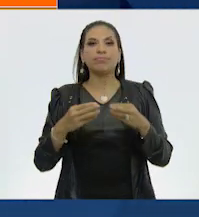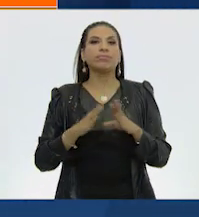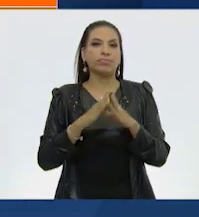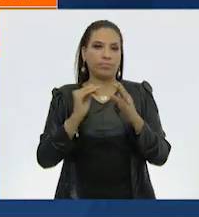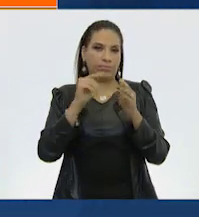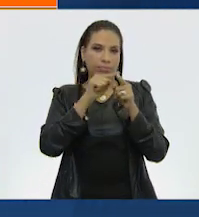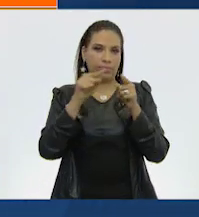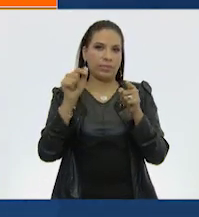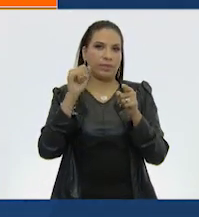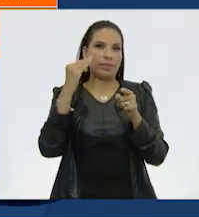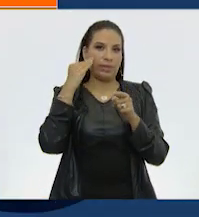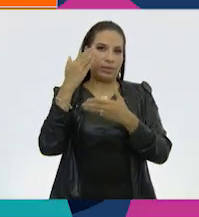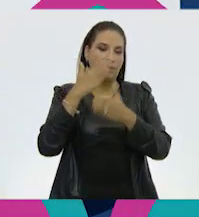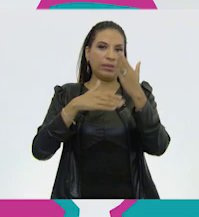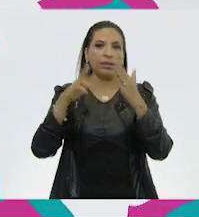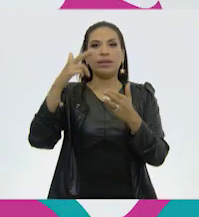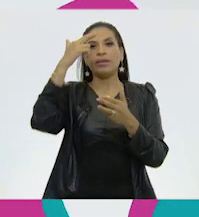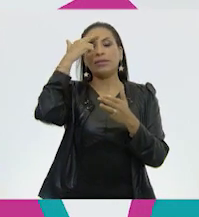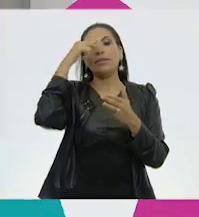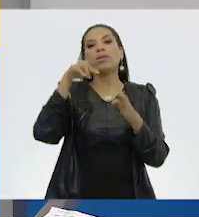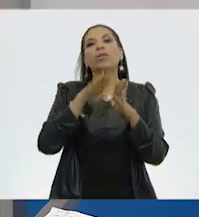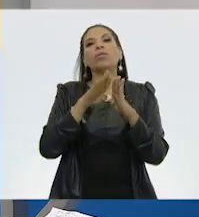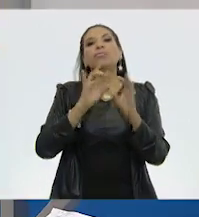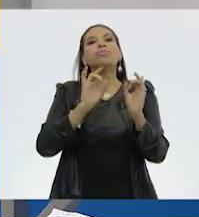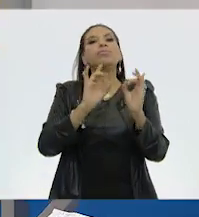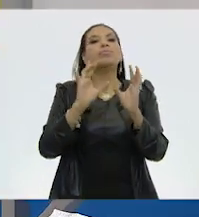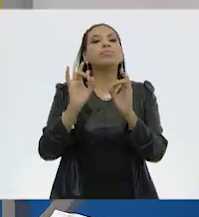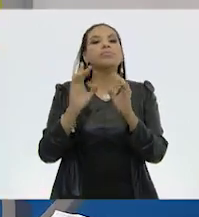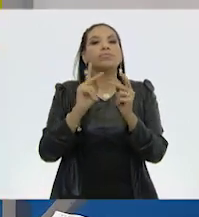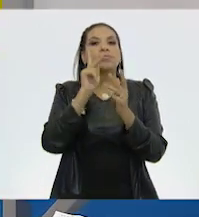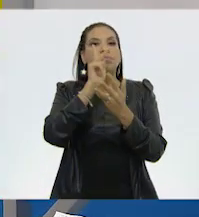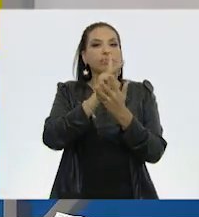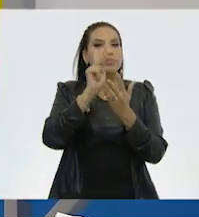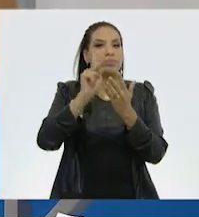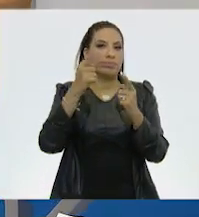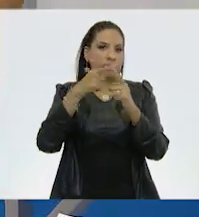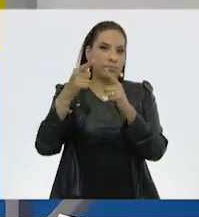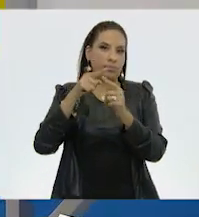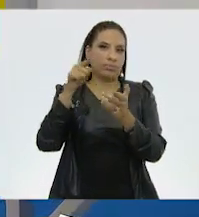que recordemos que los hechos se van dando de manera simultánea en